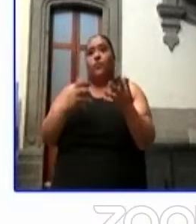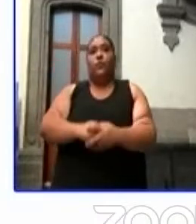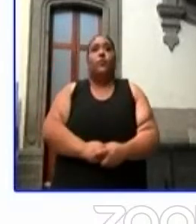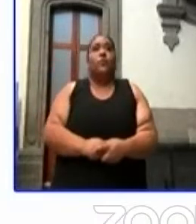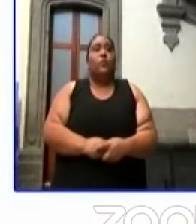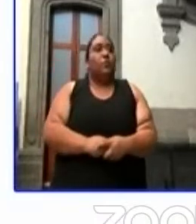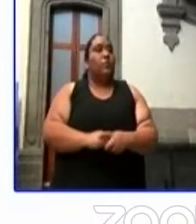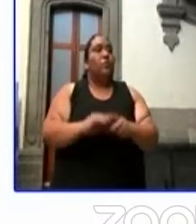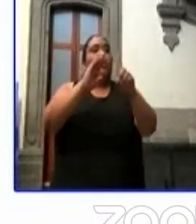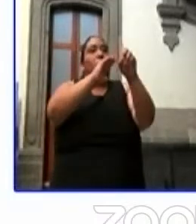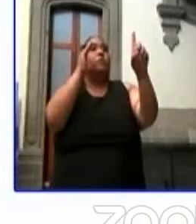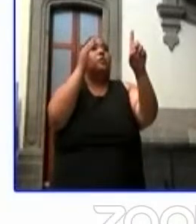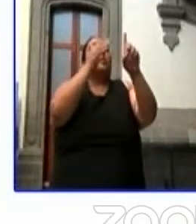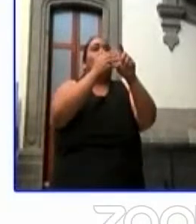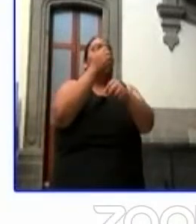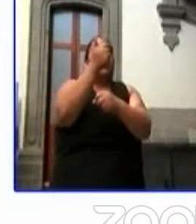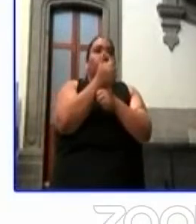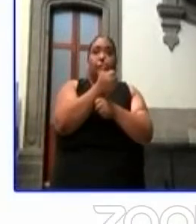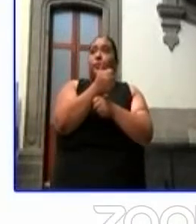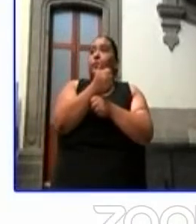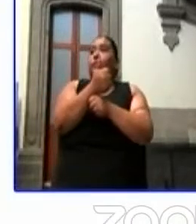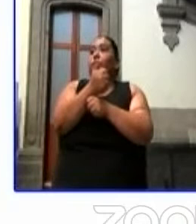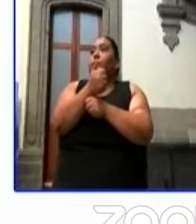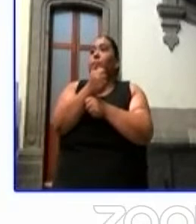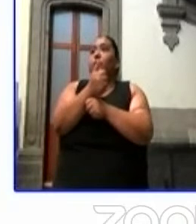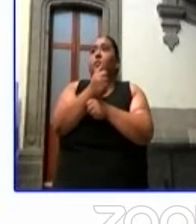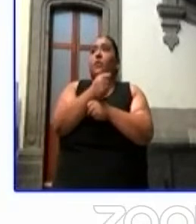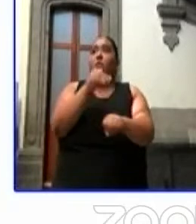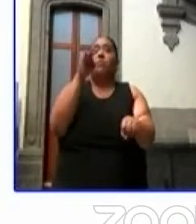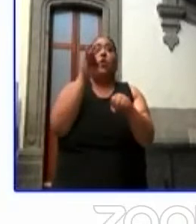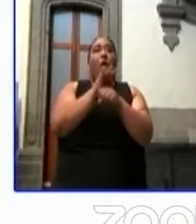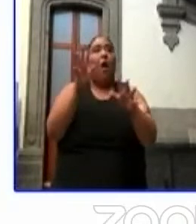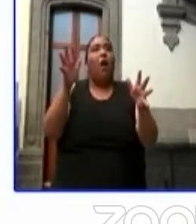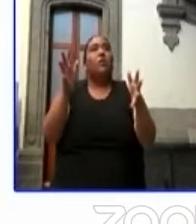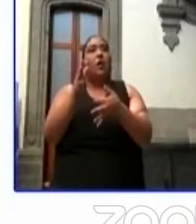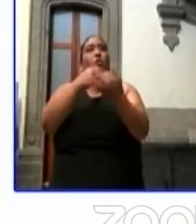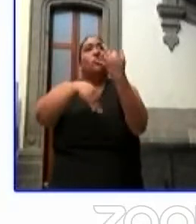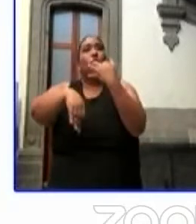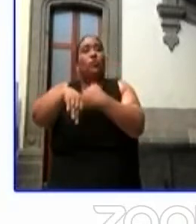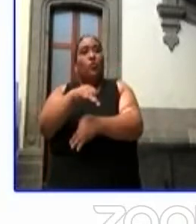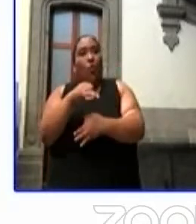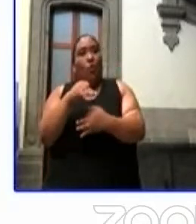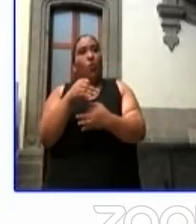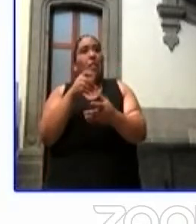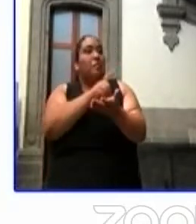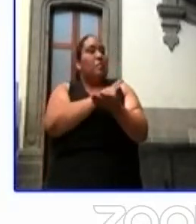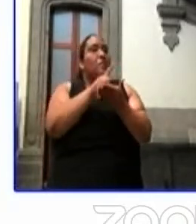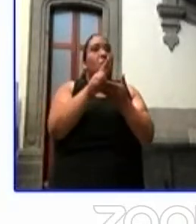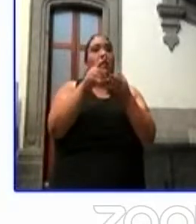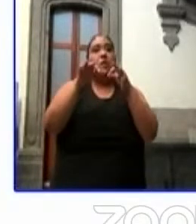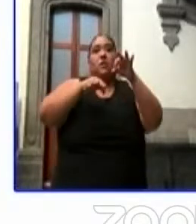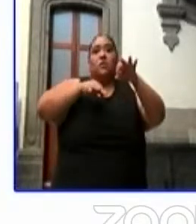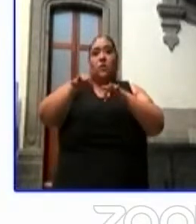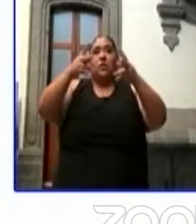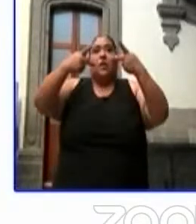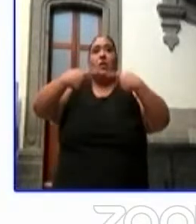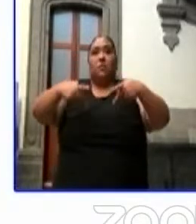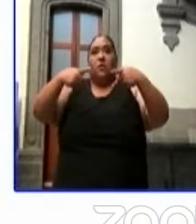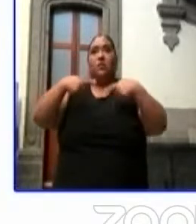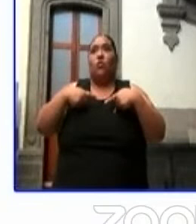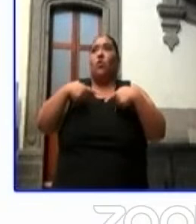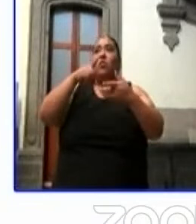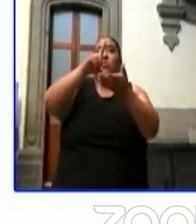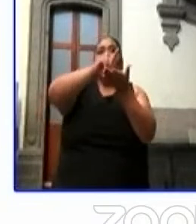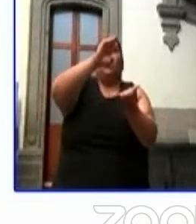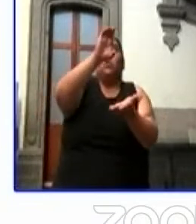Objetivo 6. Garantizar el goce y ejercicio del derecho al trabajo de las personas con